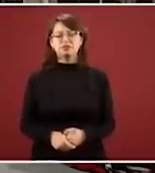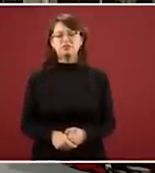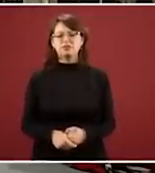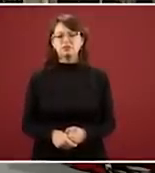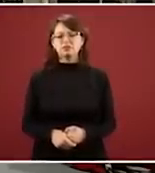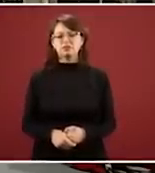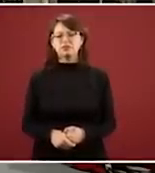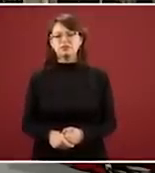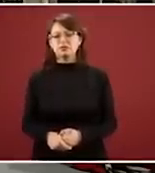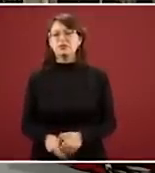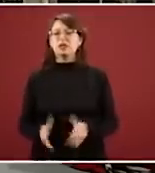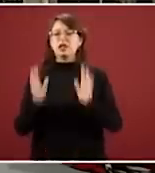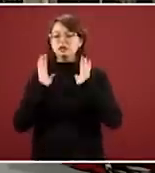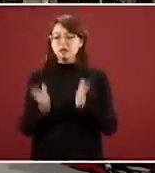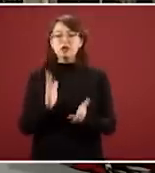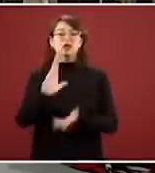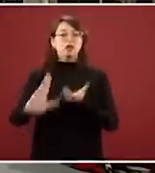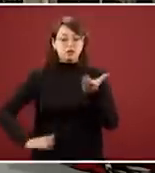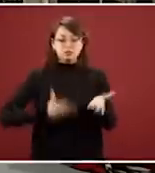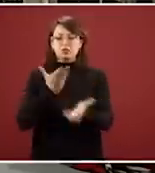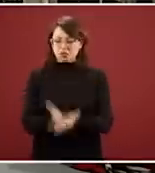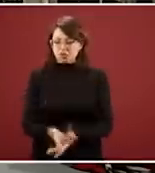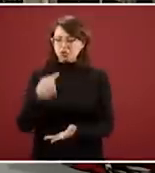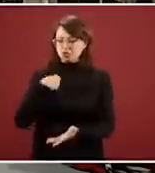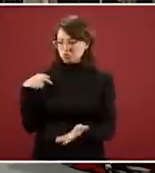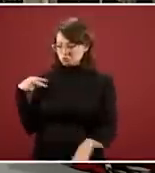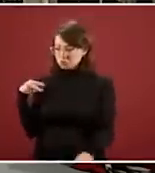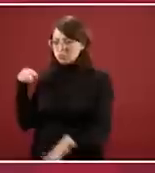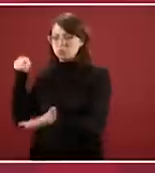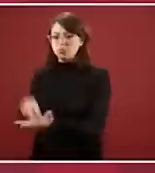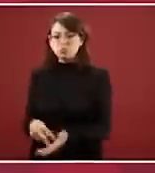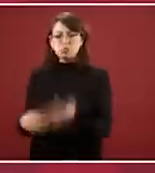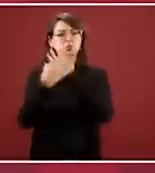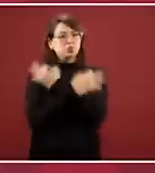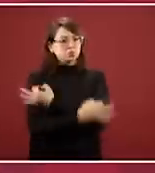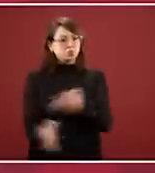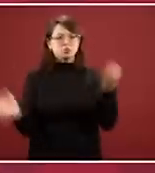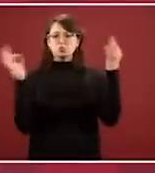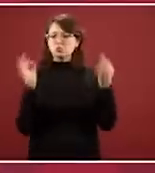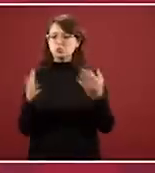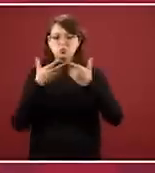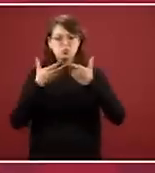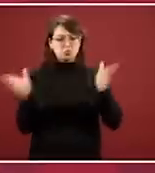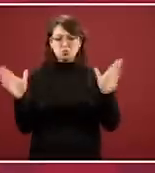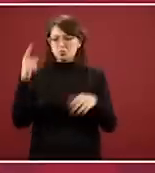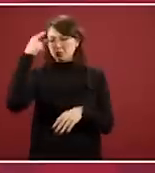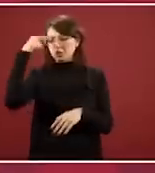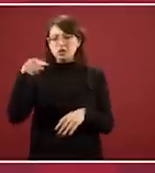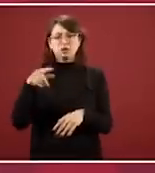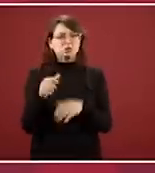se ha planteado, yo he ido allá, hablo para todos, lo que él está mencionando